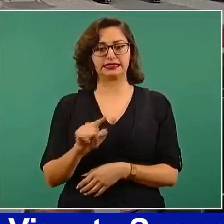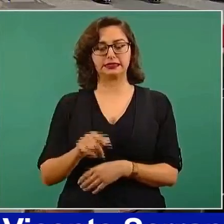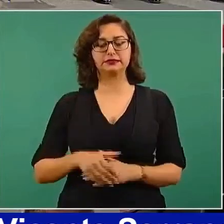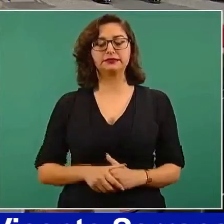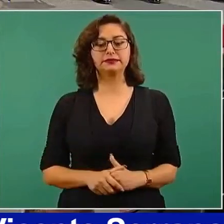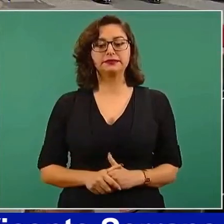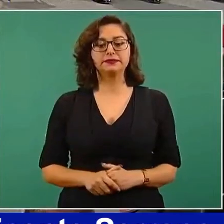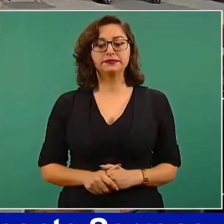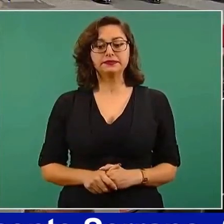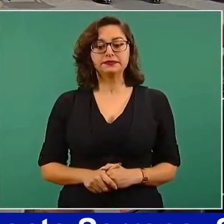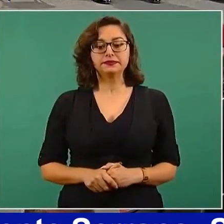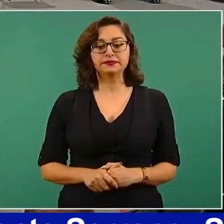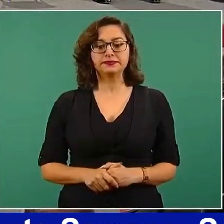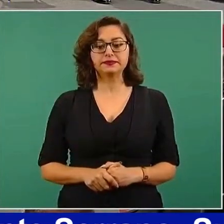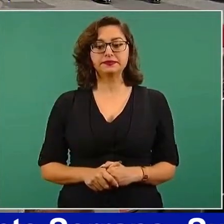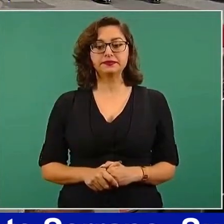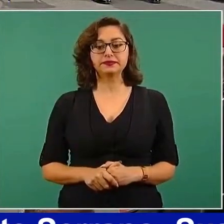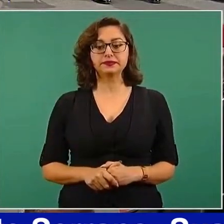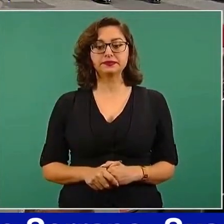Con su permiso, presidente.